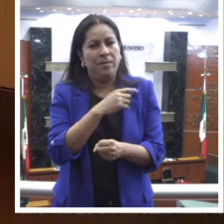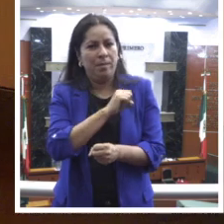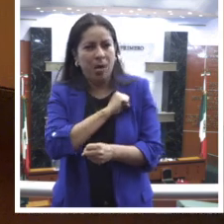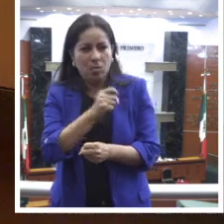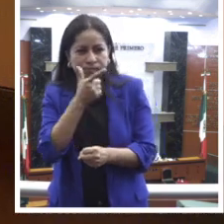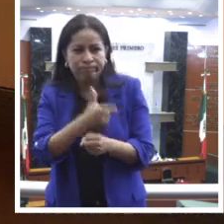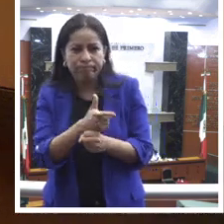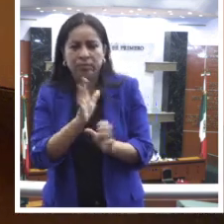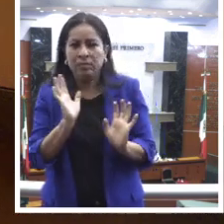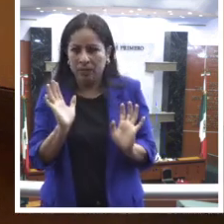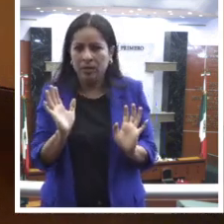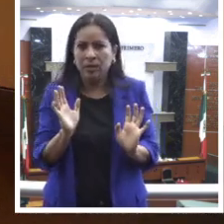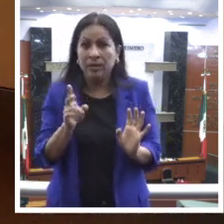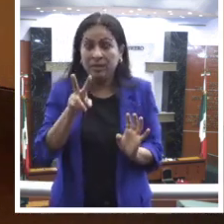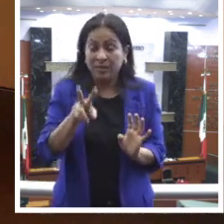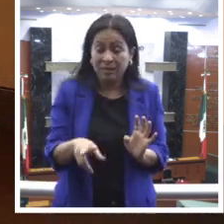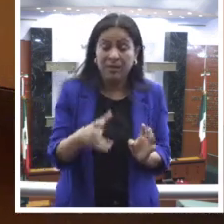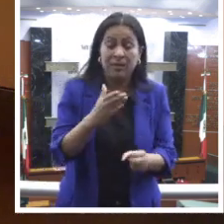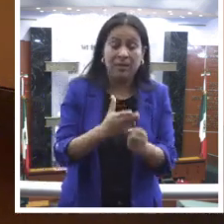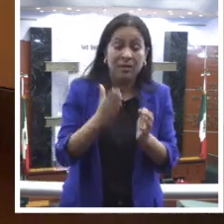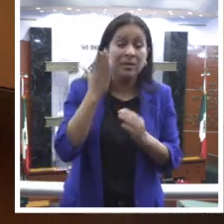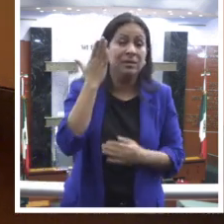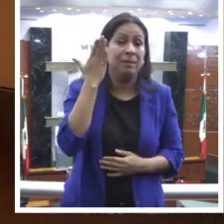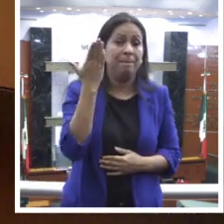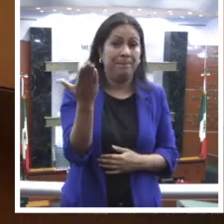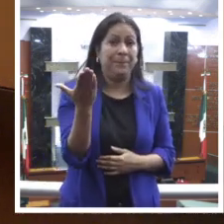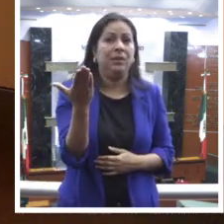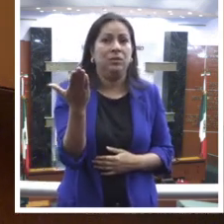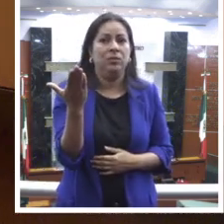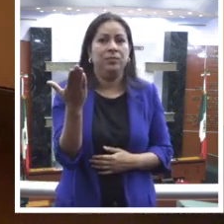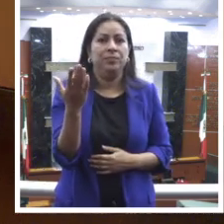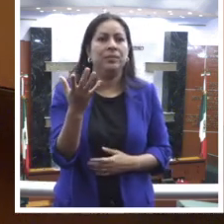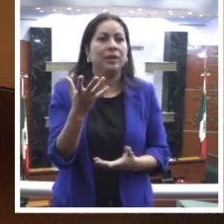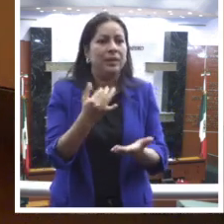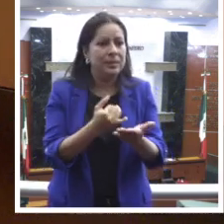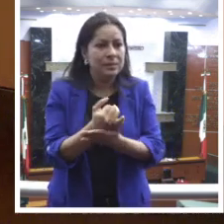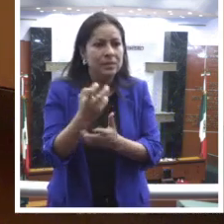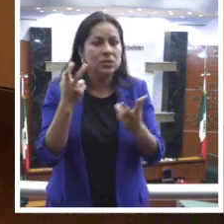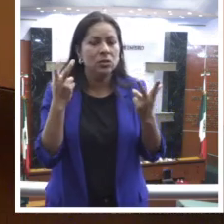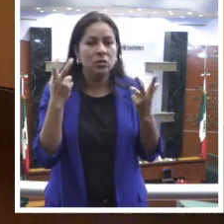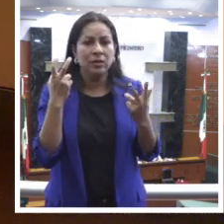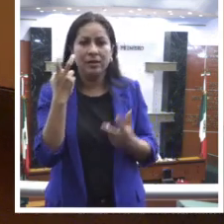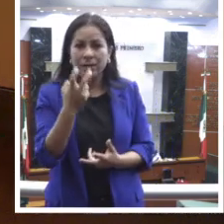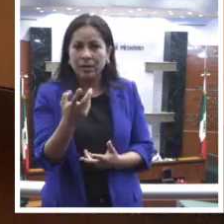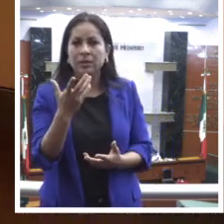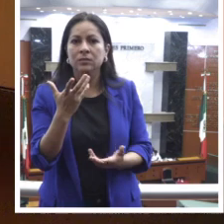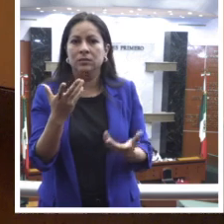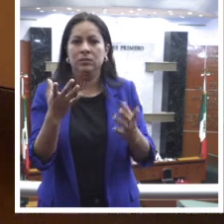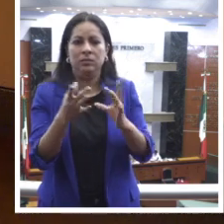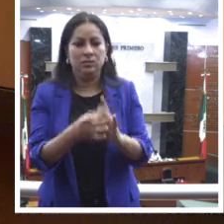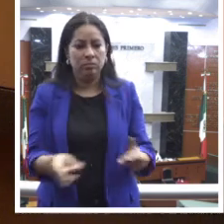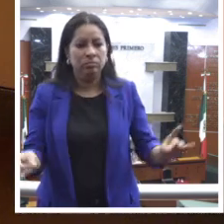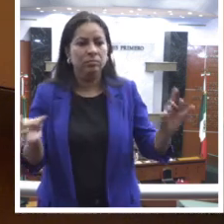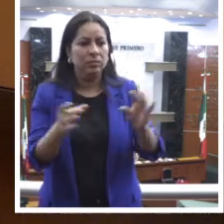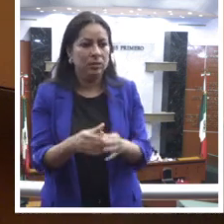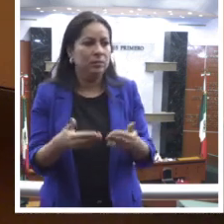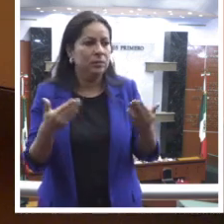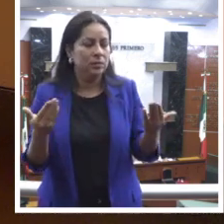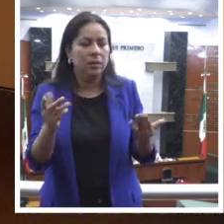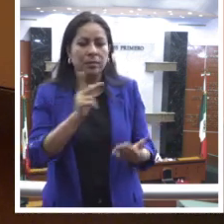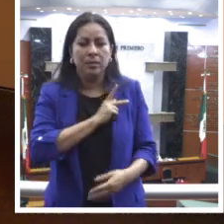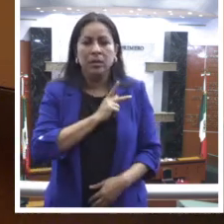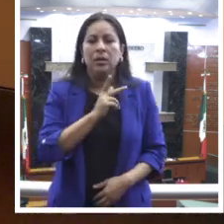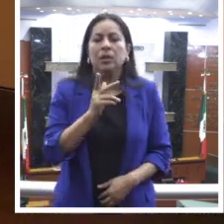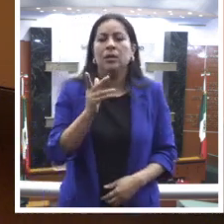compañeras de verdad les pido que en este dictamen que hoy acompañamos que mi